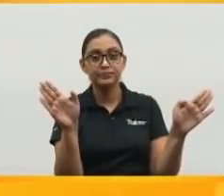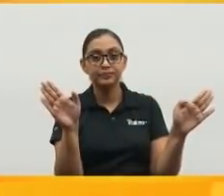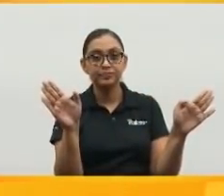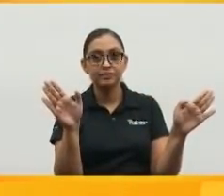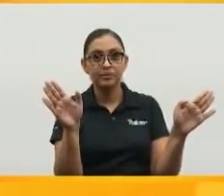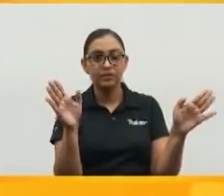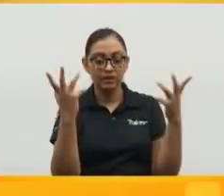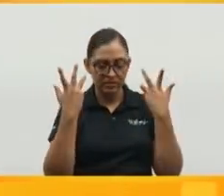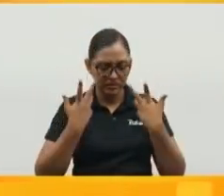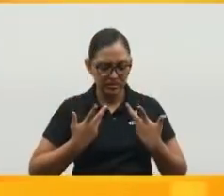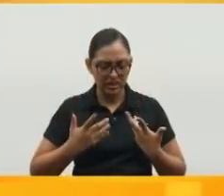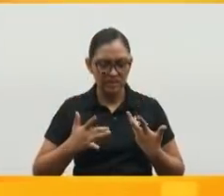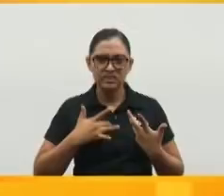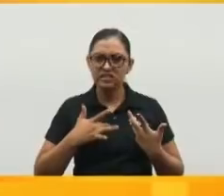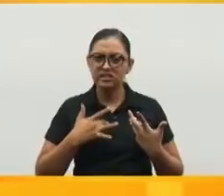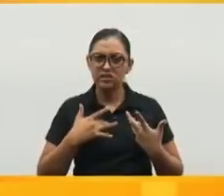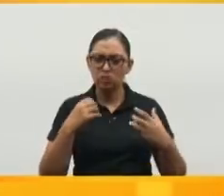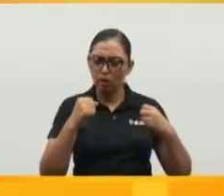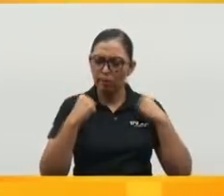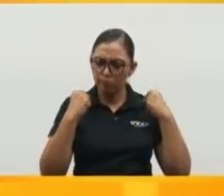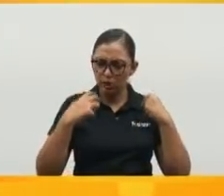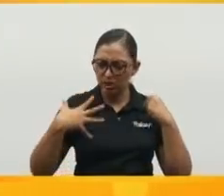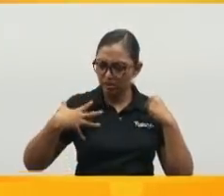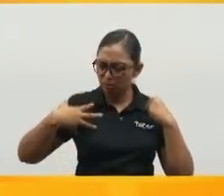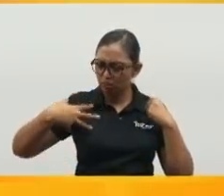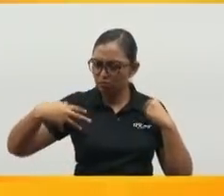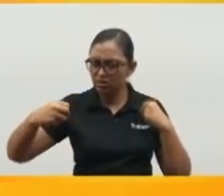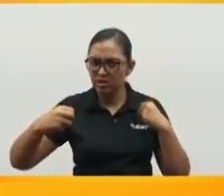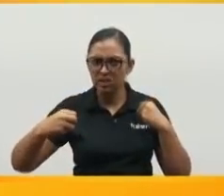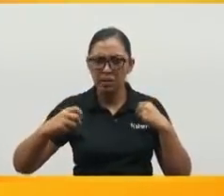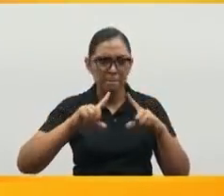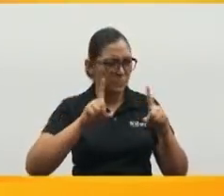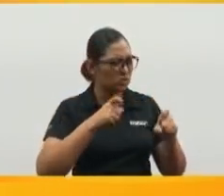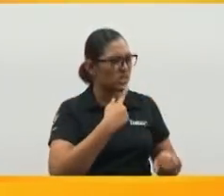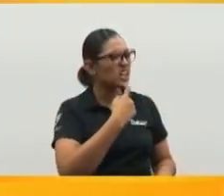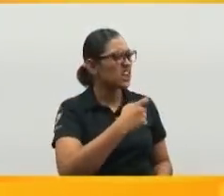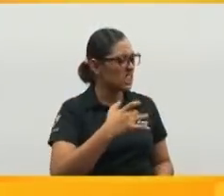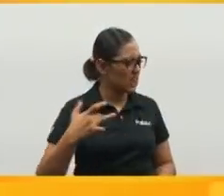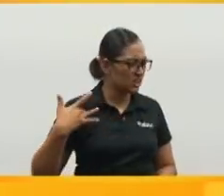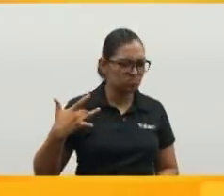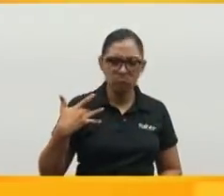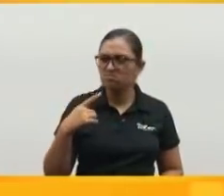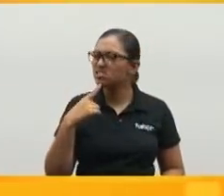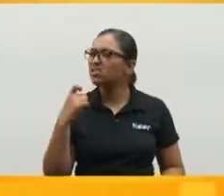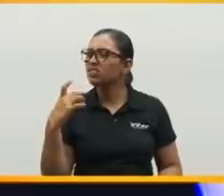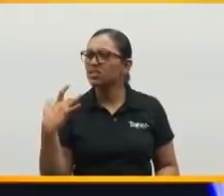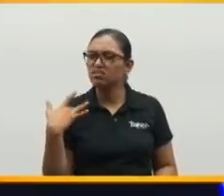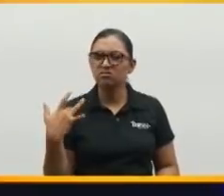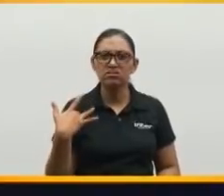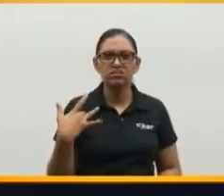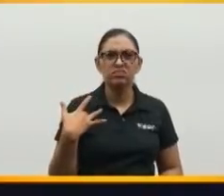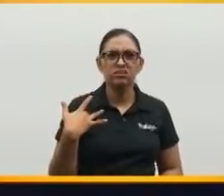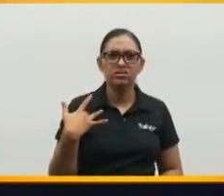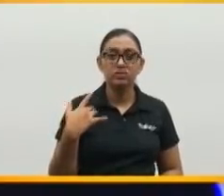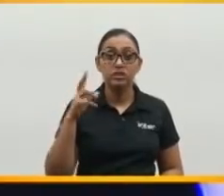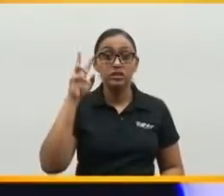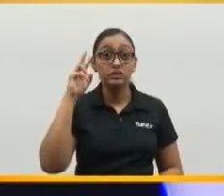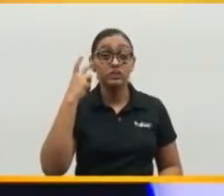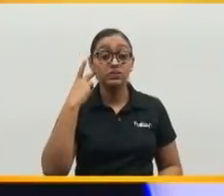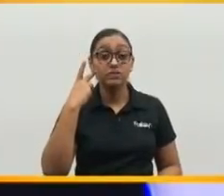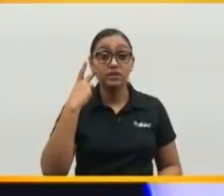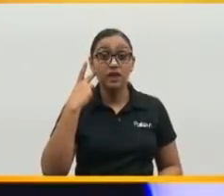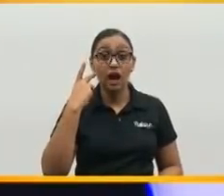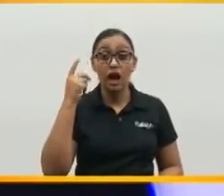poder que había salido de él, volviéndose a la multitud, dijo: ¿quién ha tocado mis vestidos? Eso equivaldría: ¿quién entró por las puertas de mi